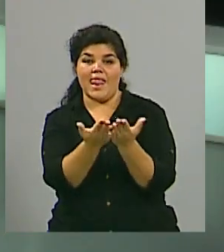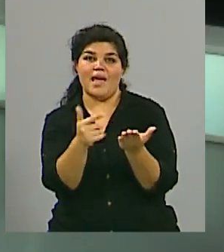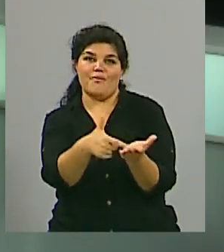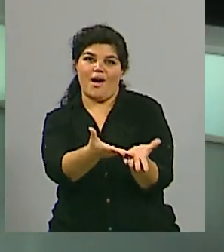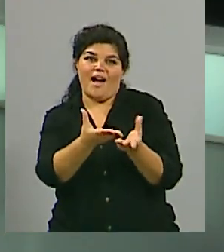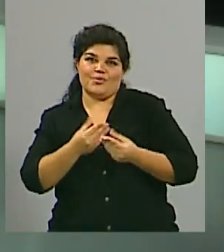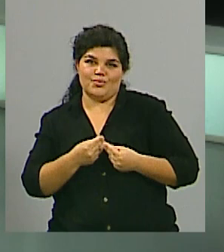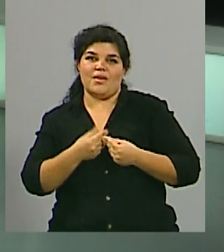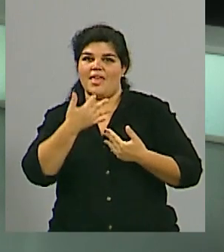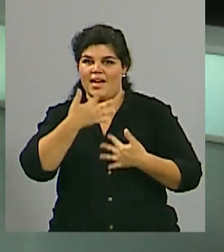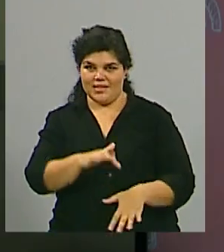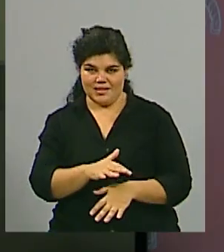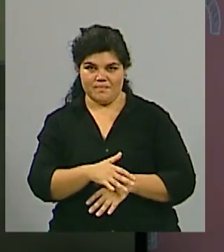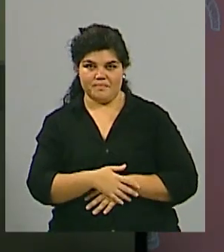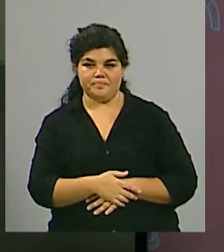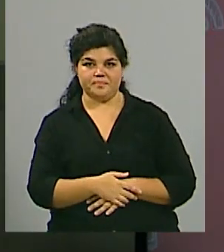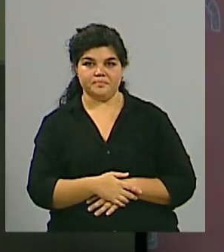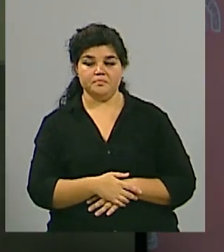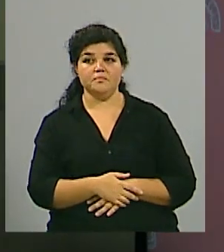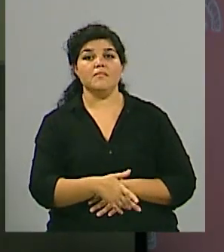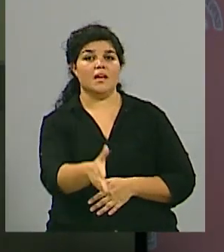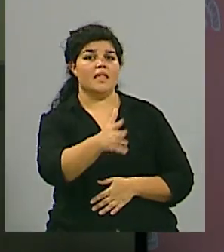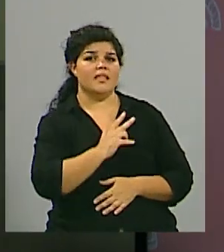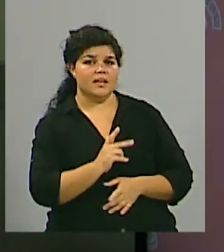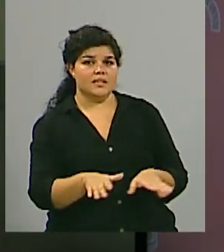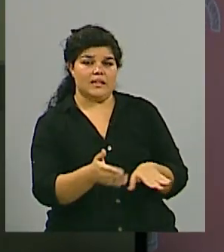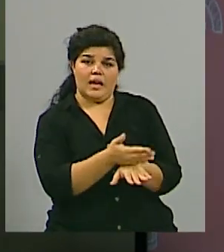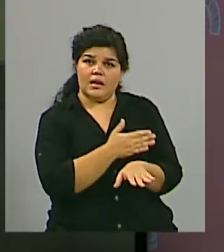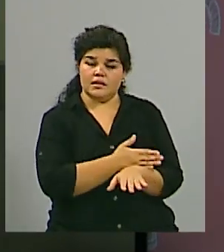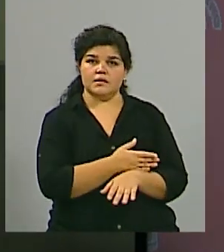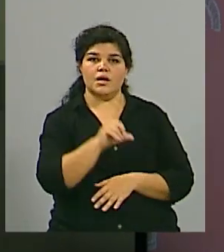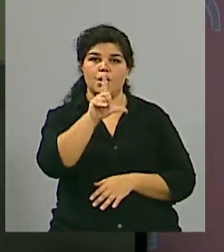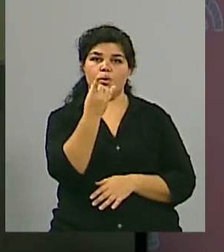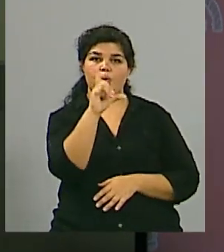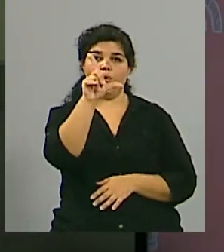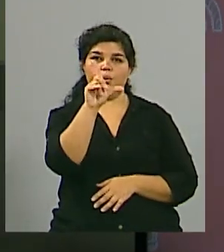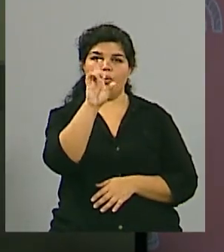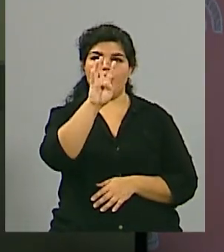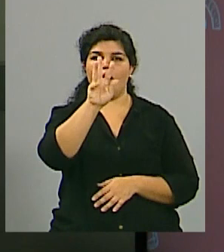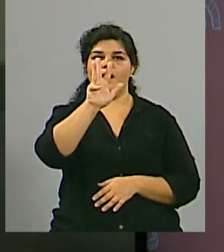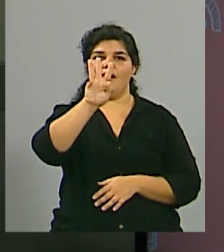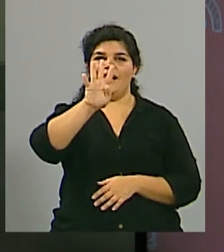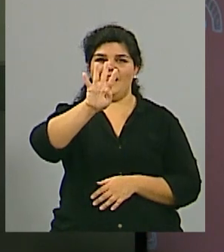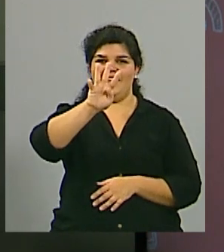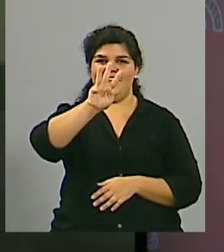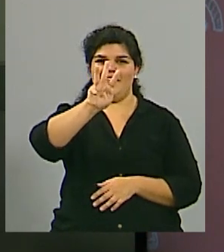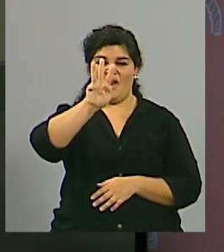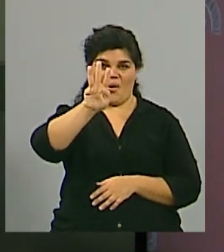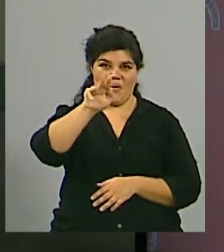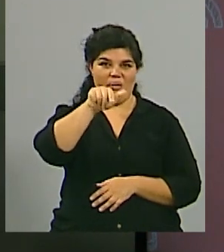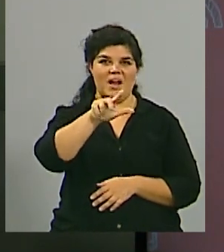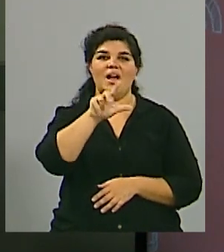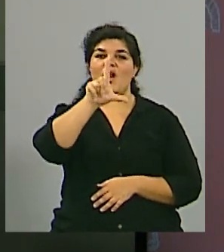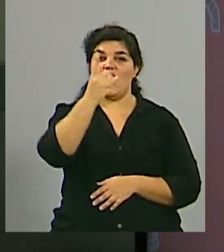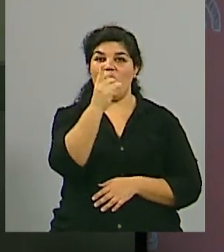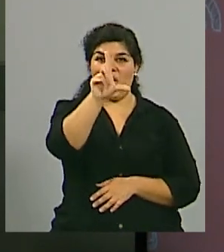la importancia también en estos días de Lula visitando China, y lo decíamos recién, este malestar que puede generar, ¿no? Esto.